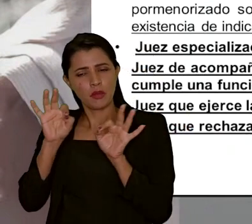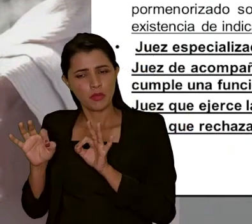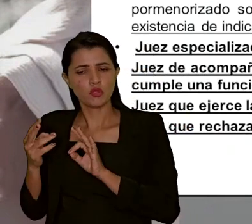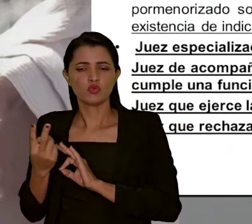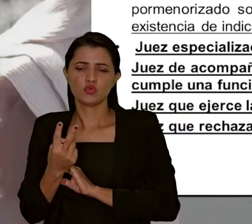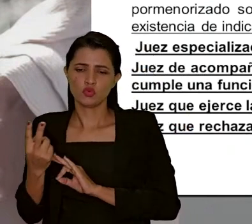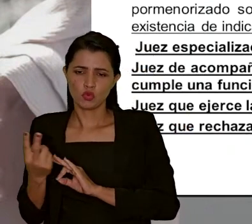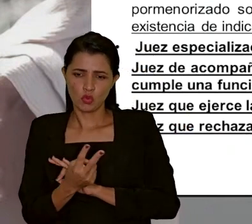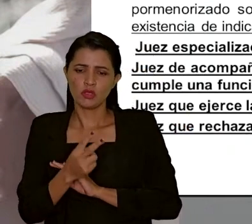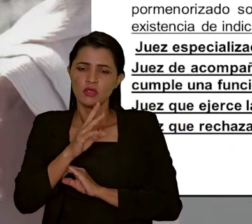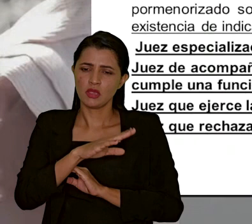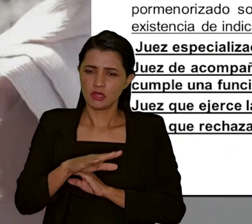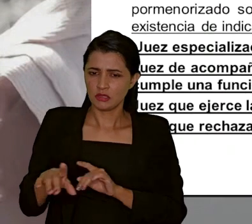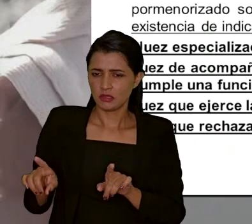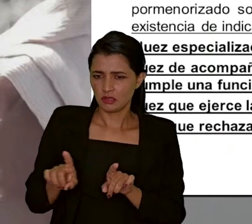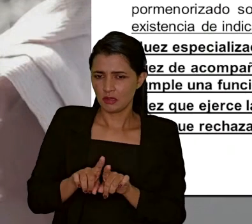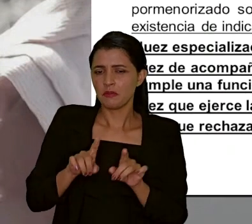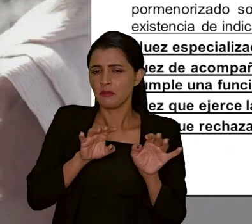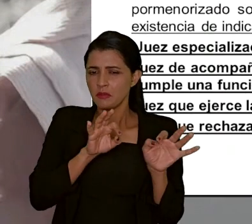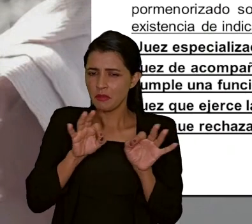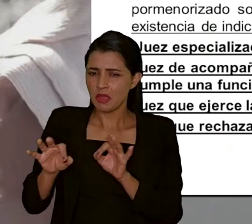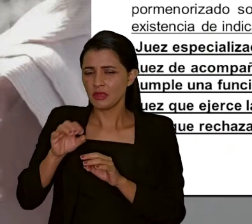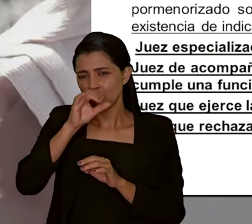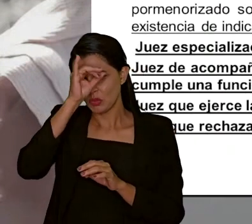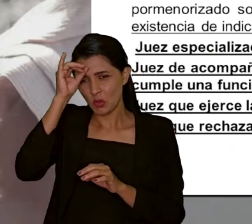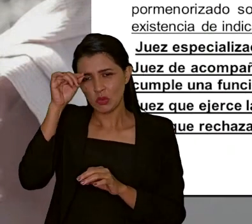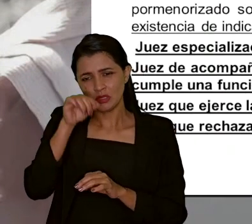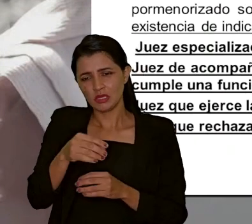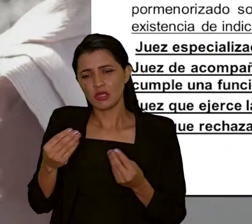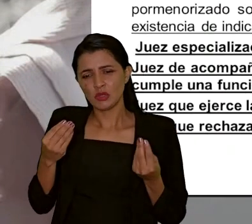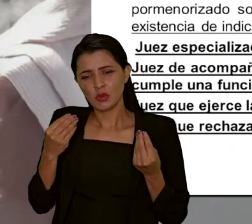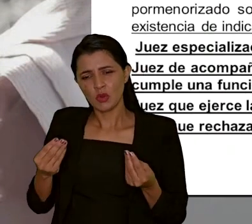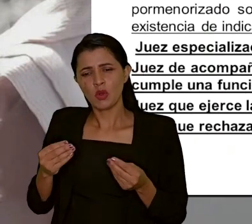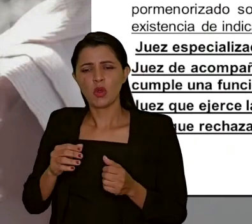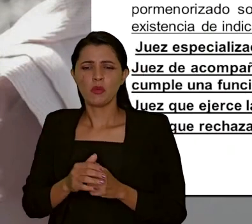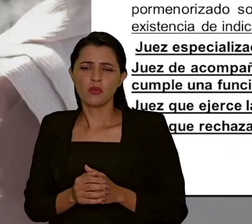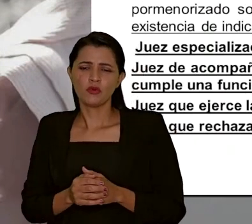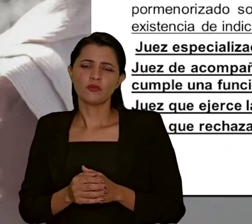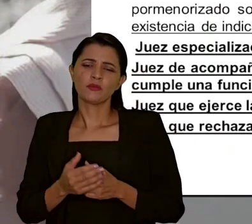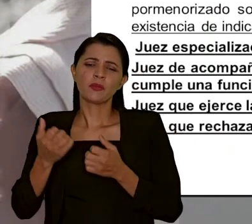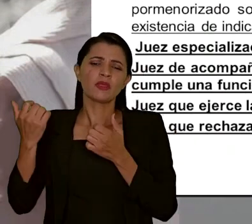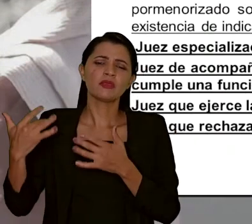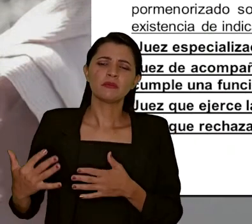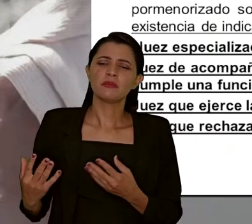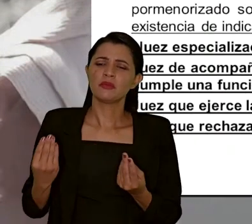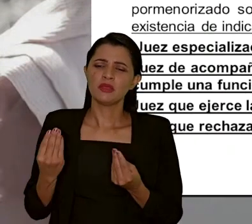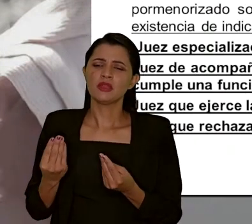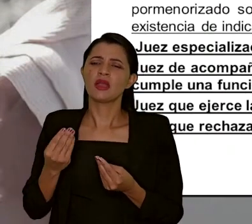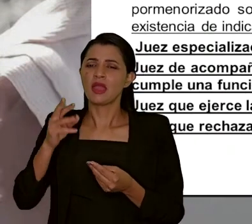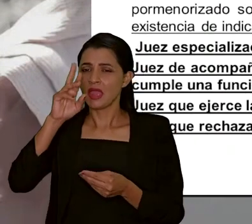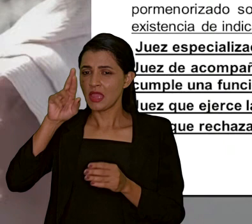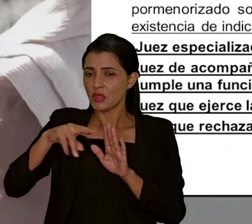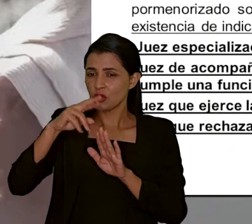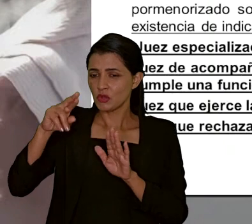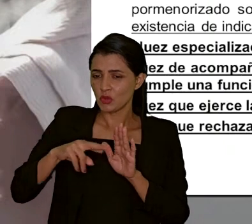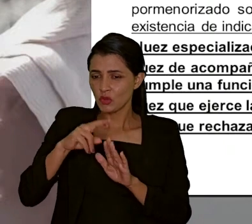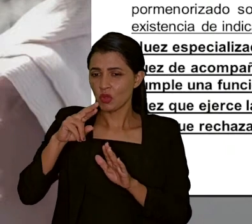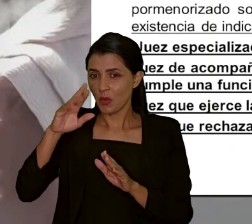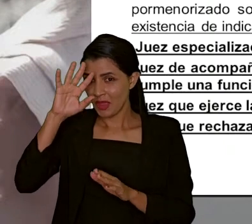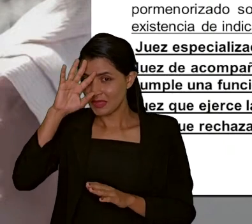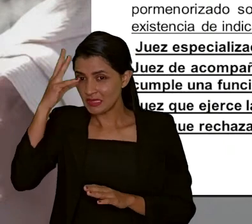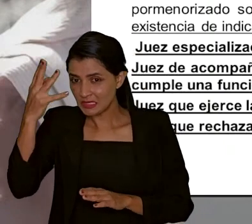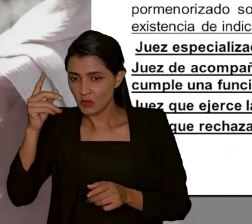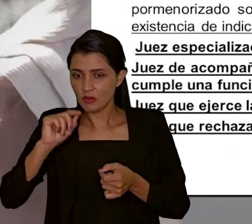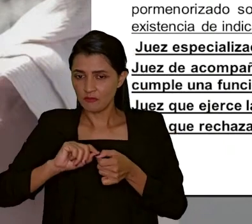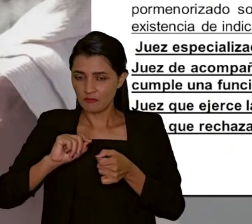función docente. Fíjense cómo le habla a la niña, cómo le explica la resolución que había tomado. Es un juez que